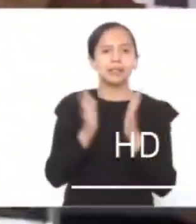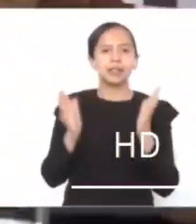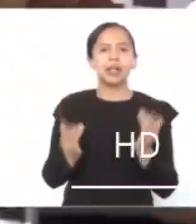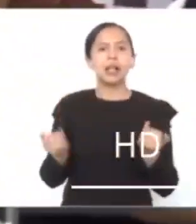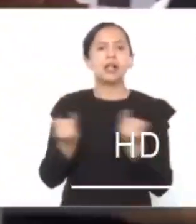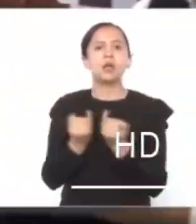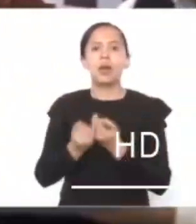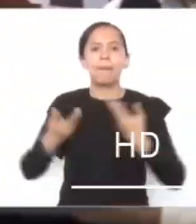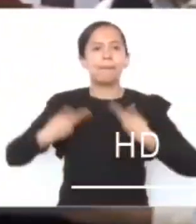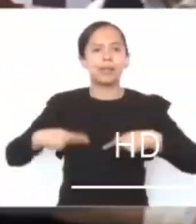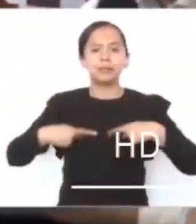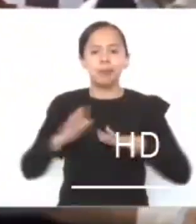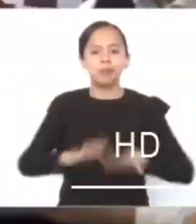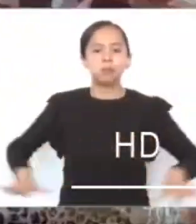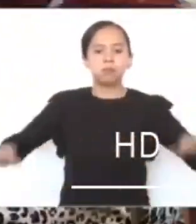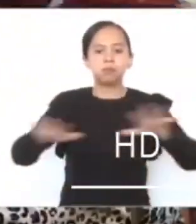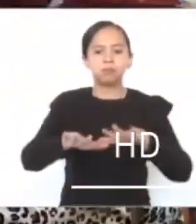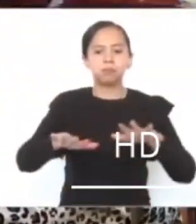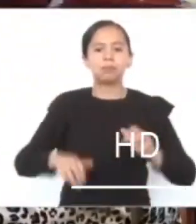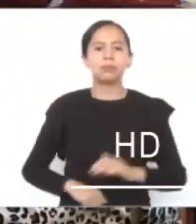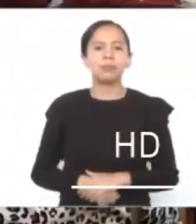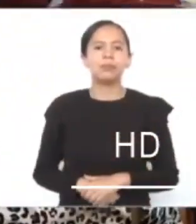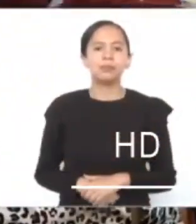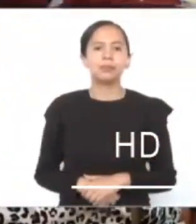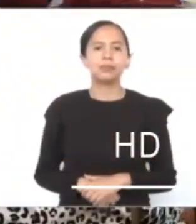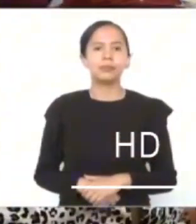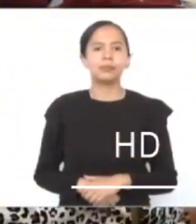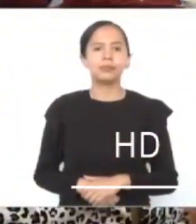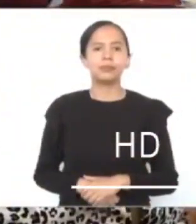la ciudadanía en general.